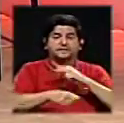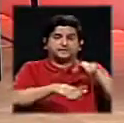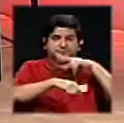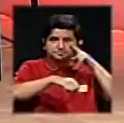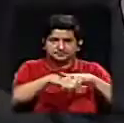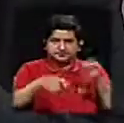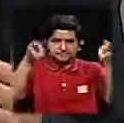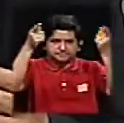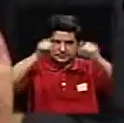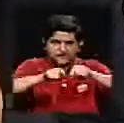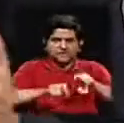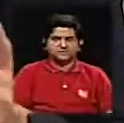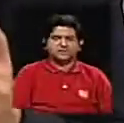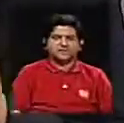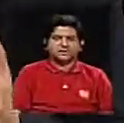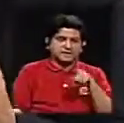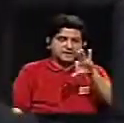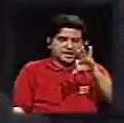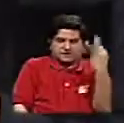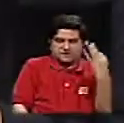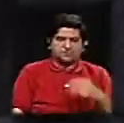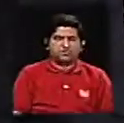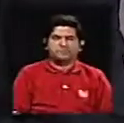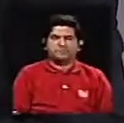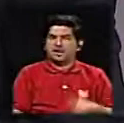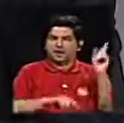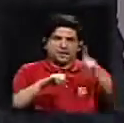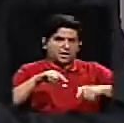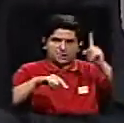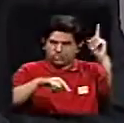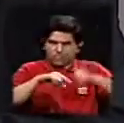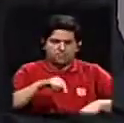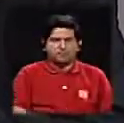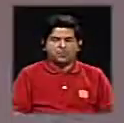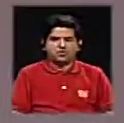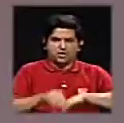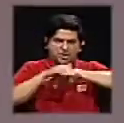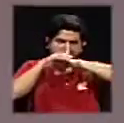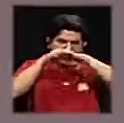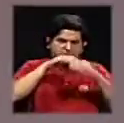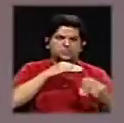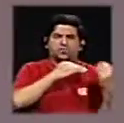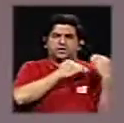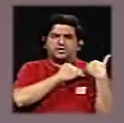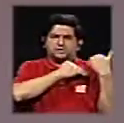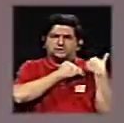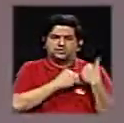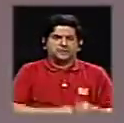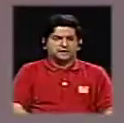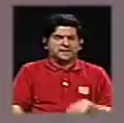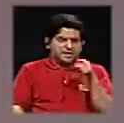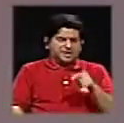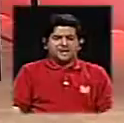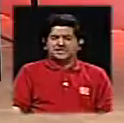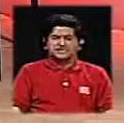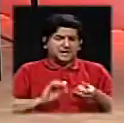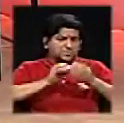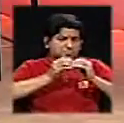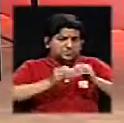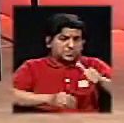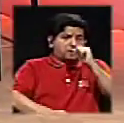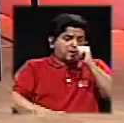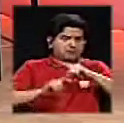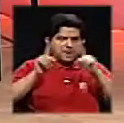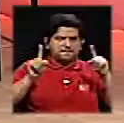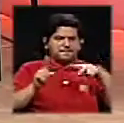que ocurriera el colapso de una u otra forma, que no era posible que esas alcantarillas soportaran tal cantidad de agua. Pero desde el